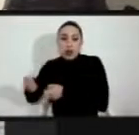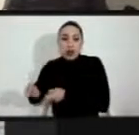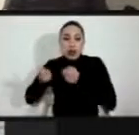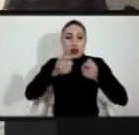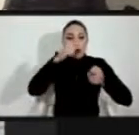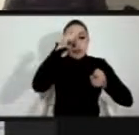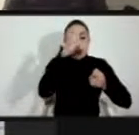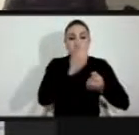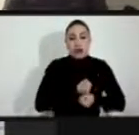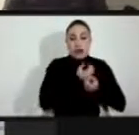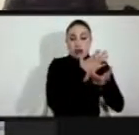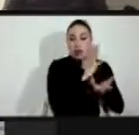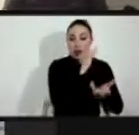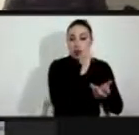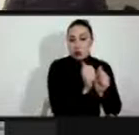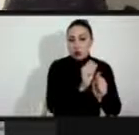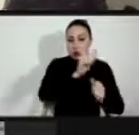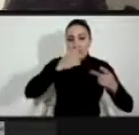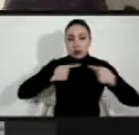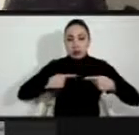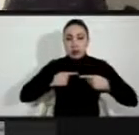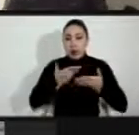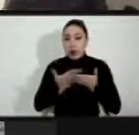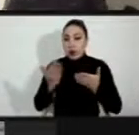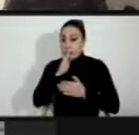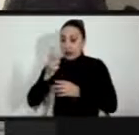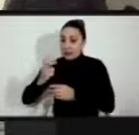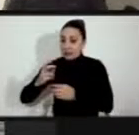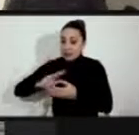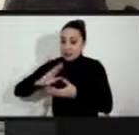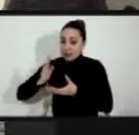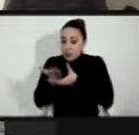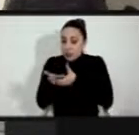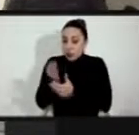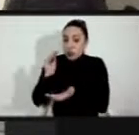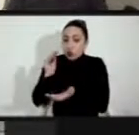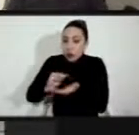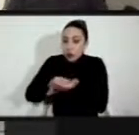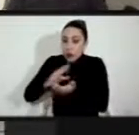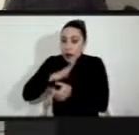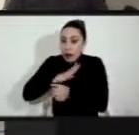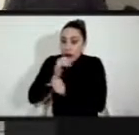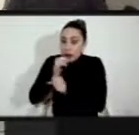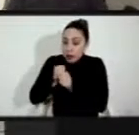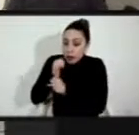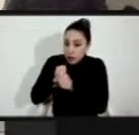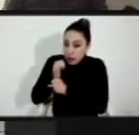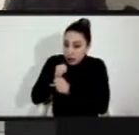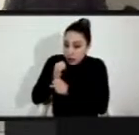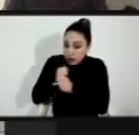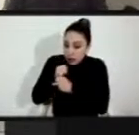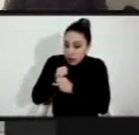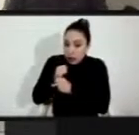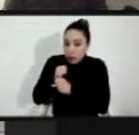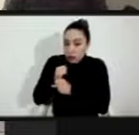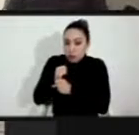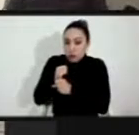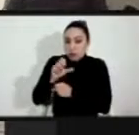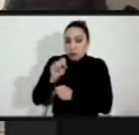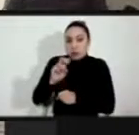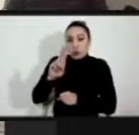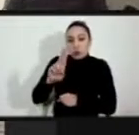un expediente no resuelto, si se encuentra sub judice, es decir, que no se